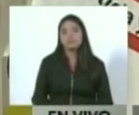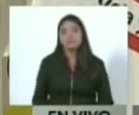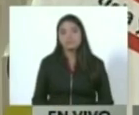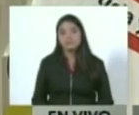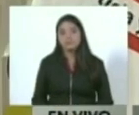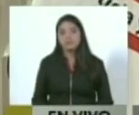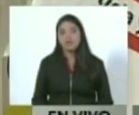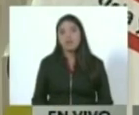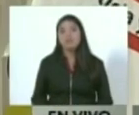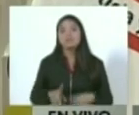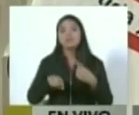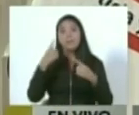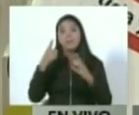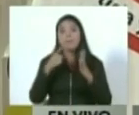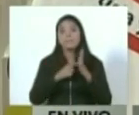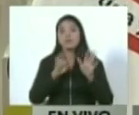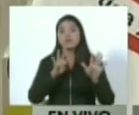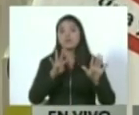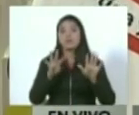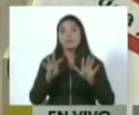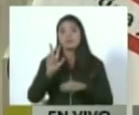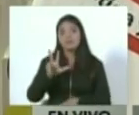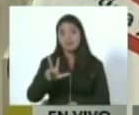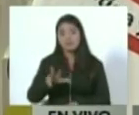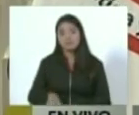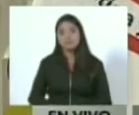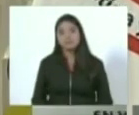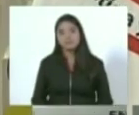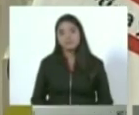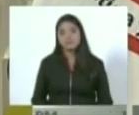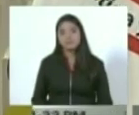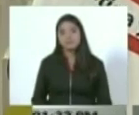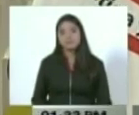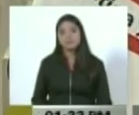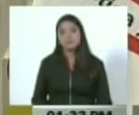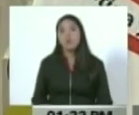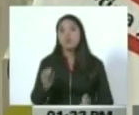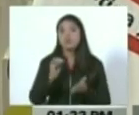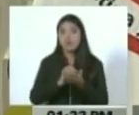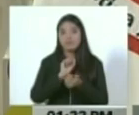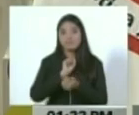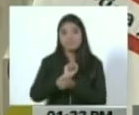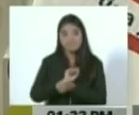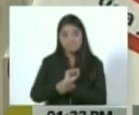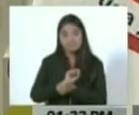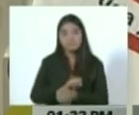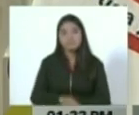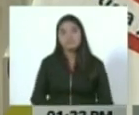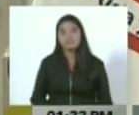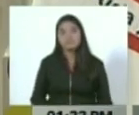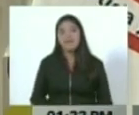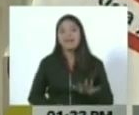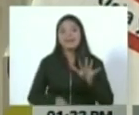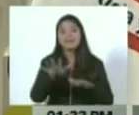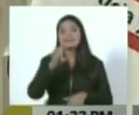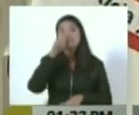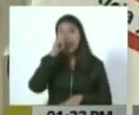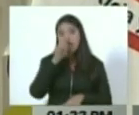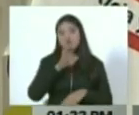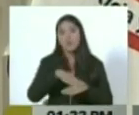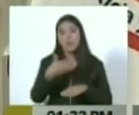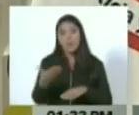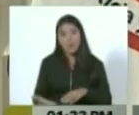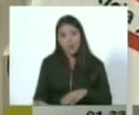Y en 1993 fue privado de libertad 15 años de prisión por el delito